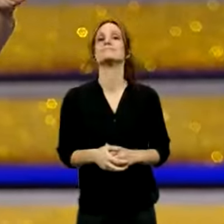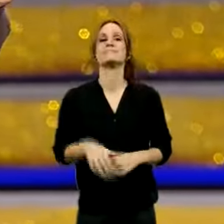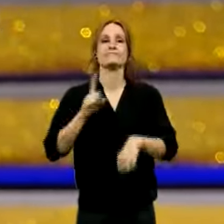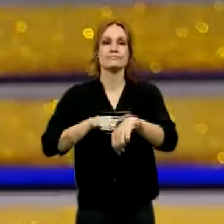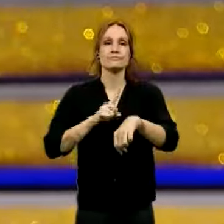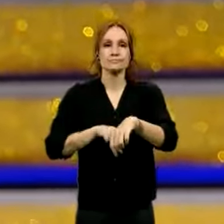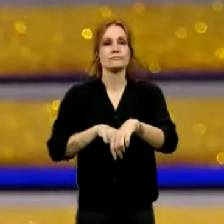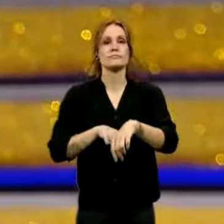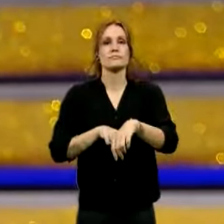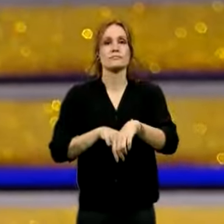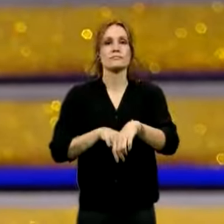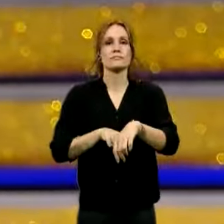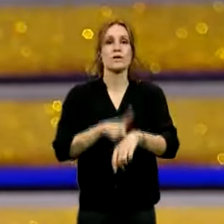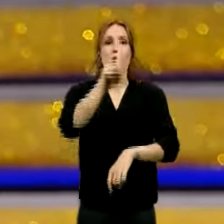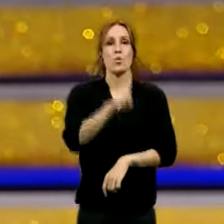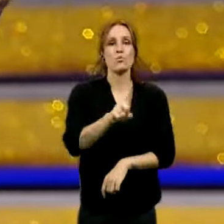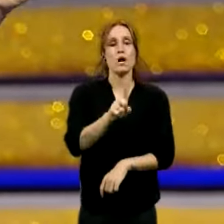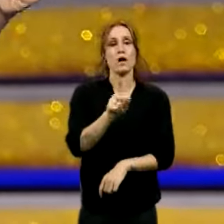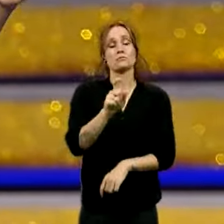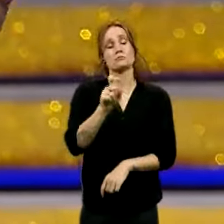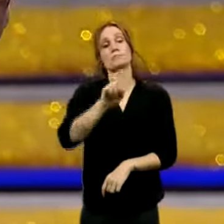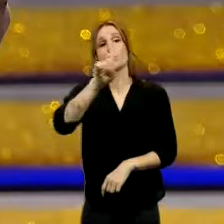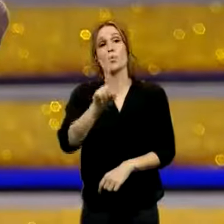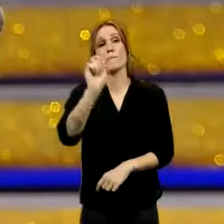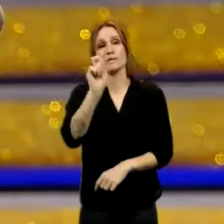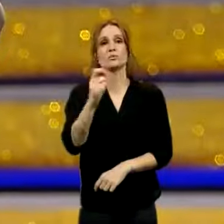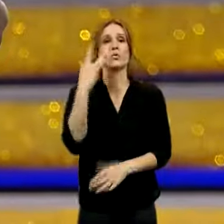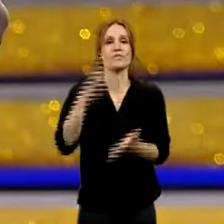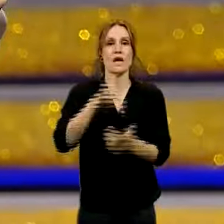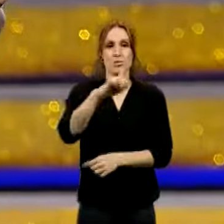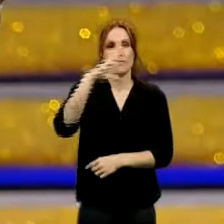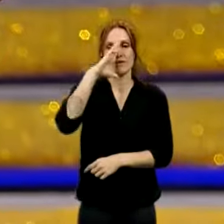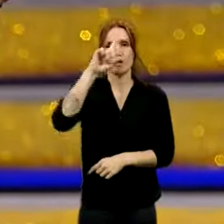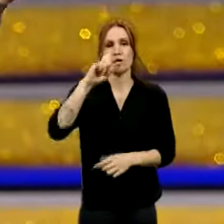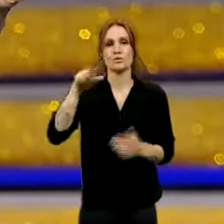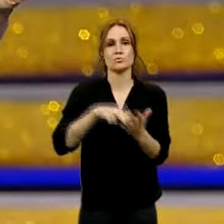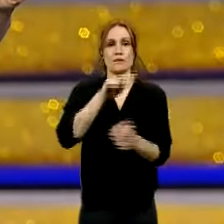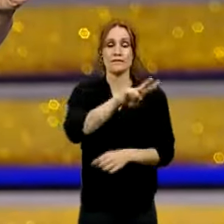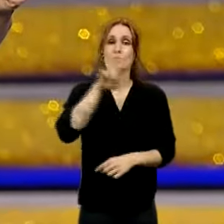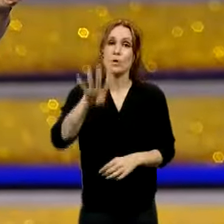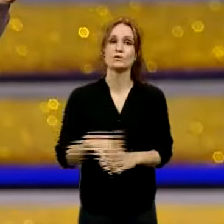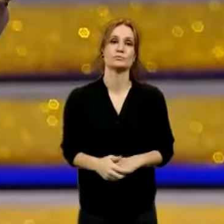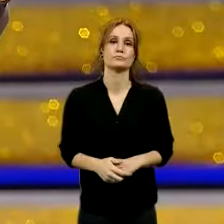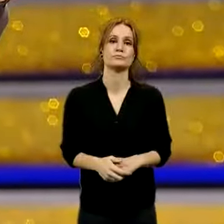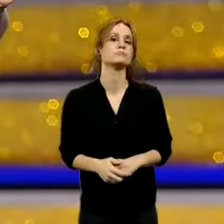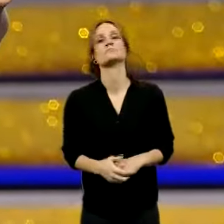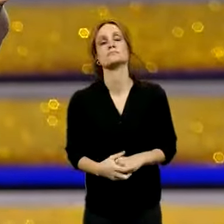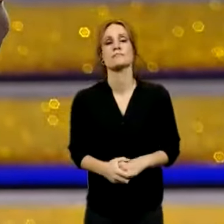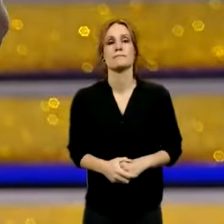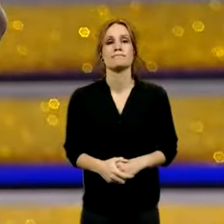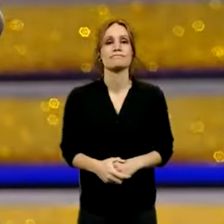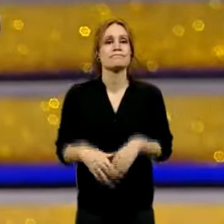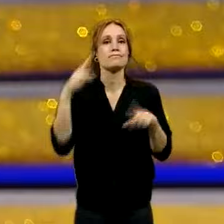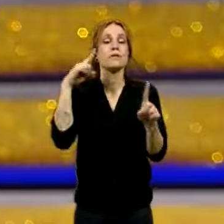las 1:01 horas del día 1 de febrero de 2024, con objeto